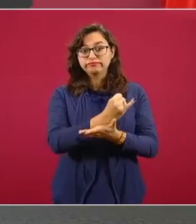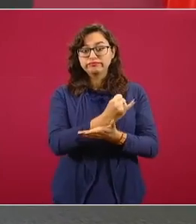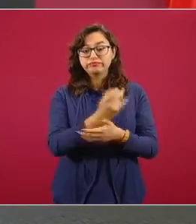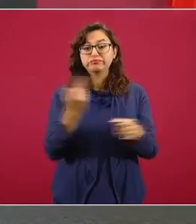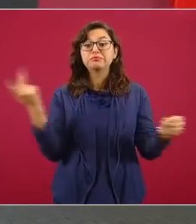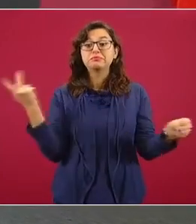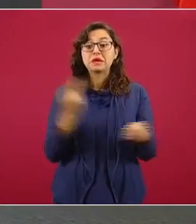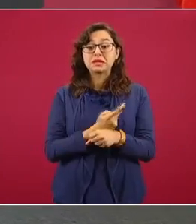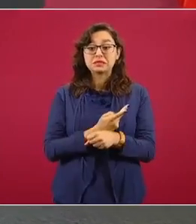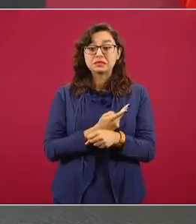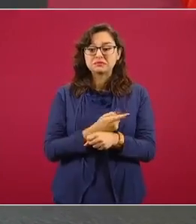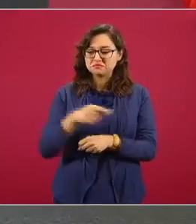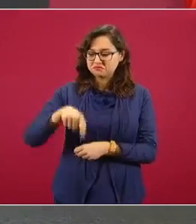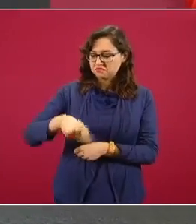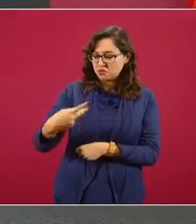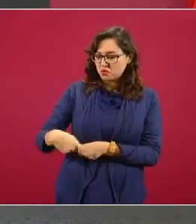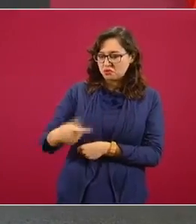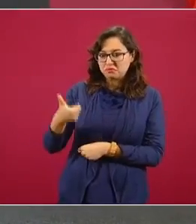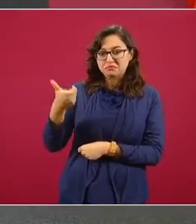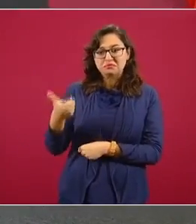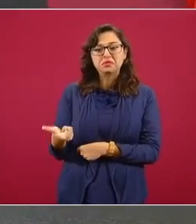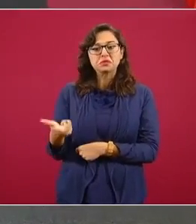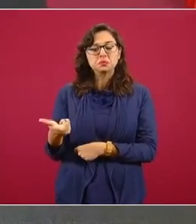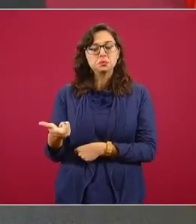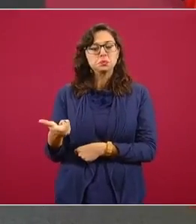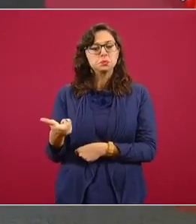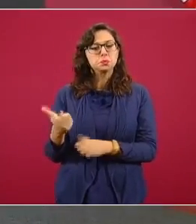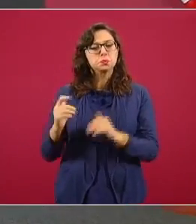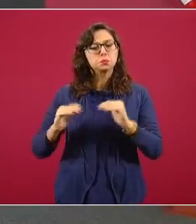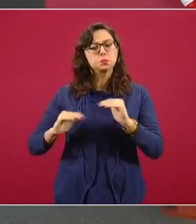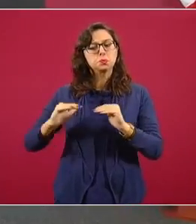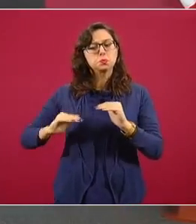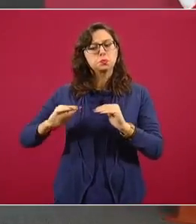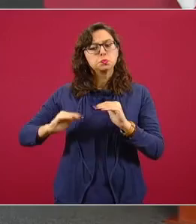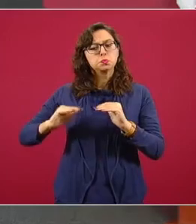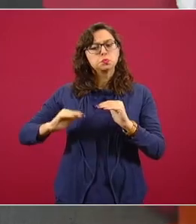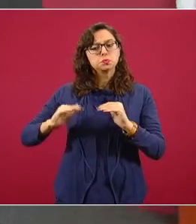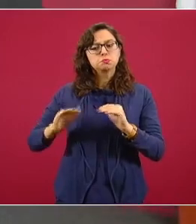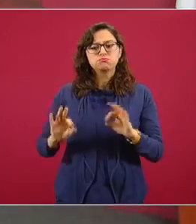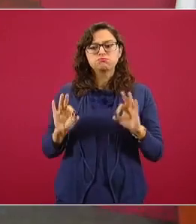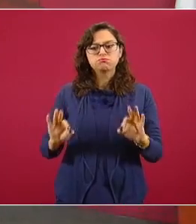El peso está en su mejor momento